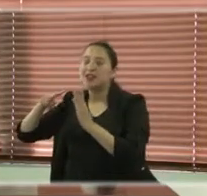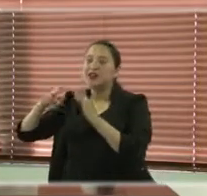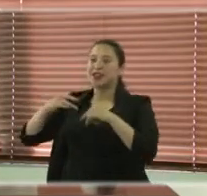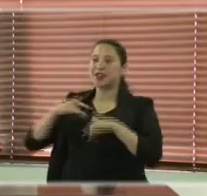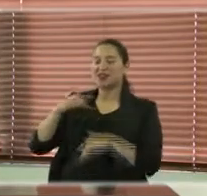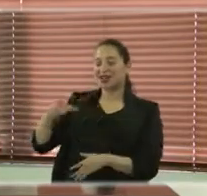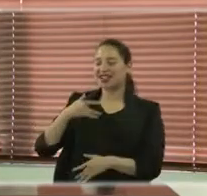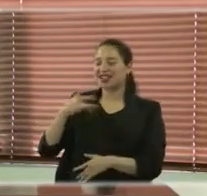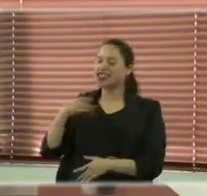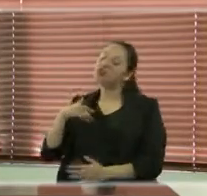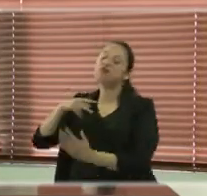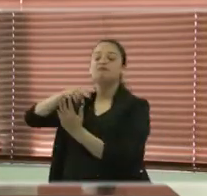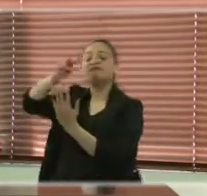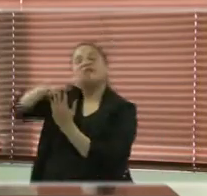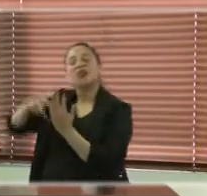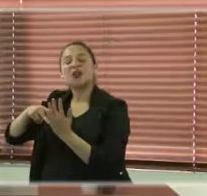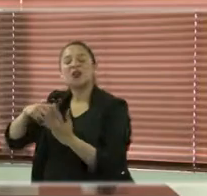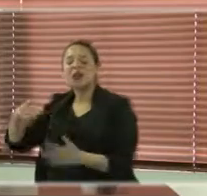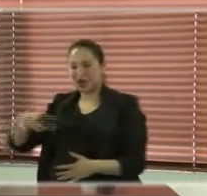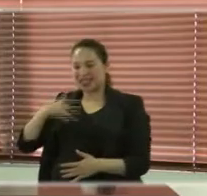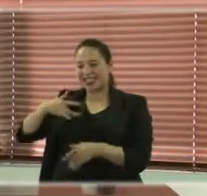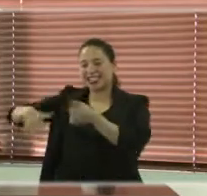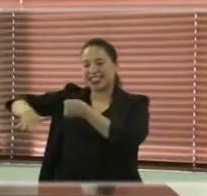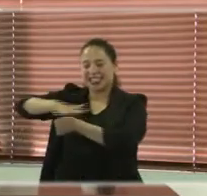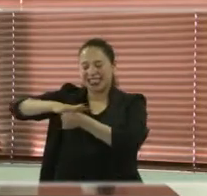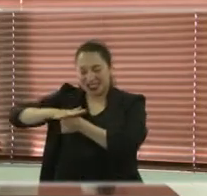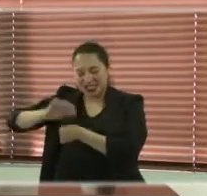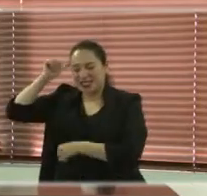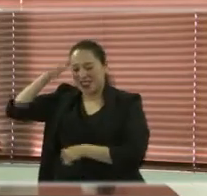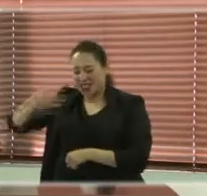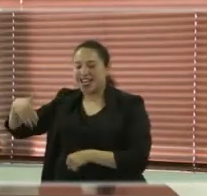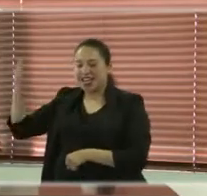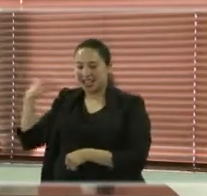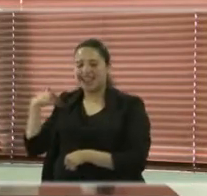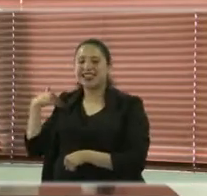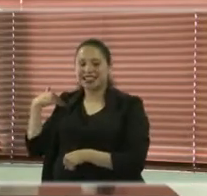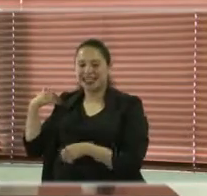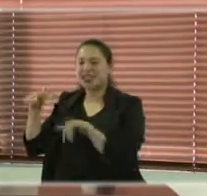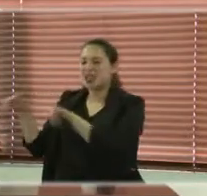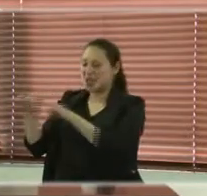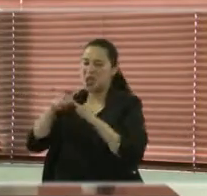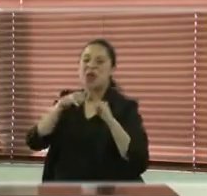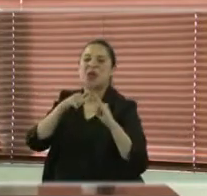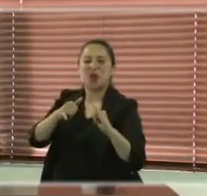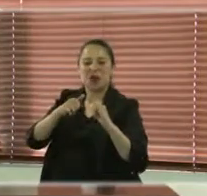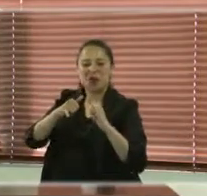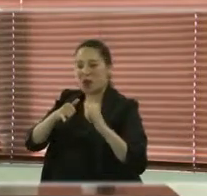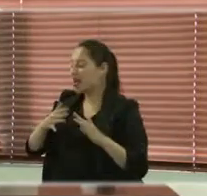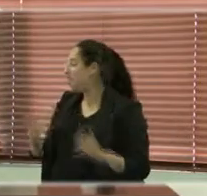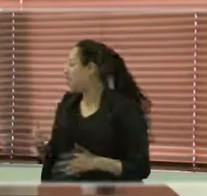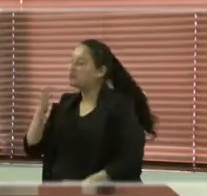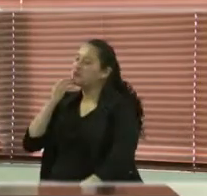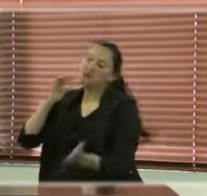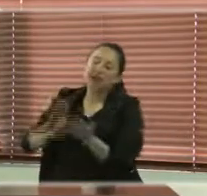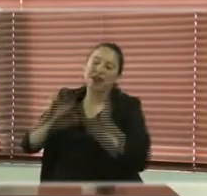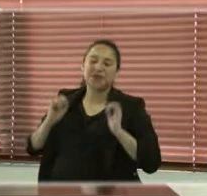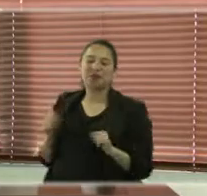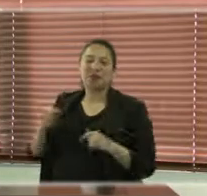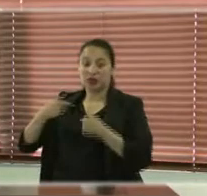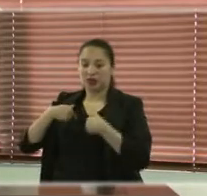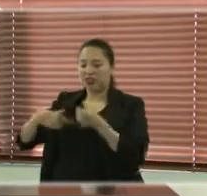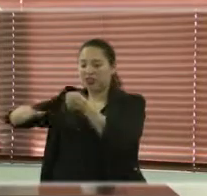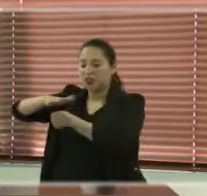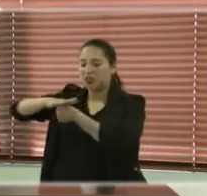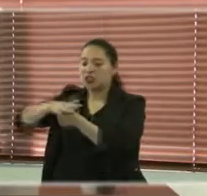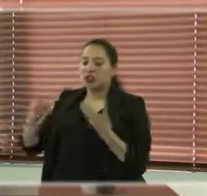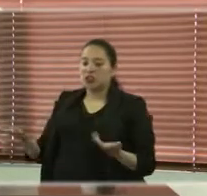o dos o tres incluso de los casos presentados y así rápidamente les puedo comentar verdad por ejemplo un caso se refiere